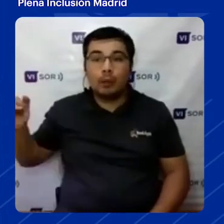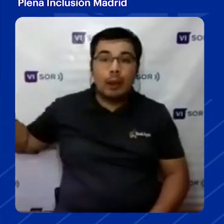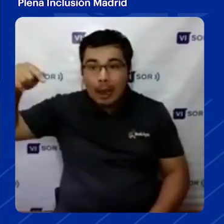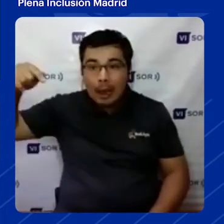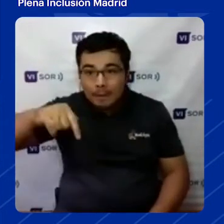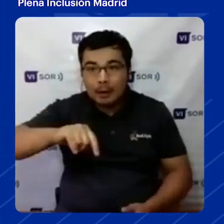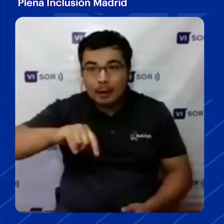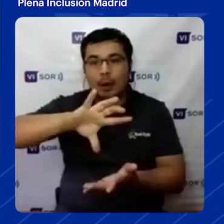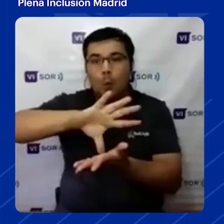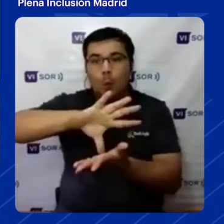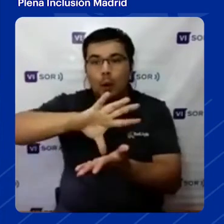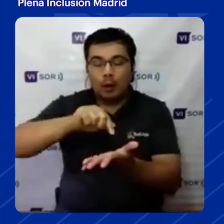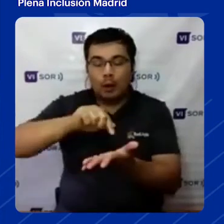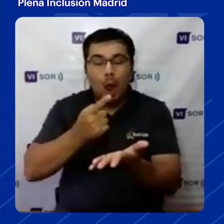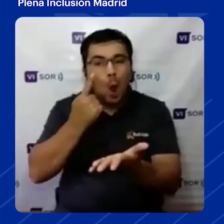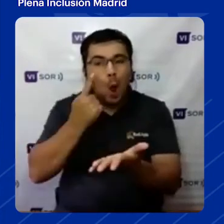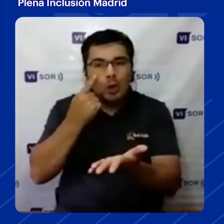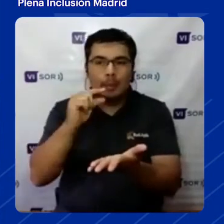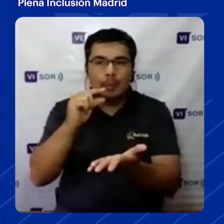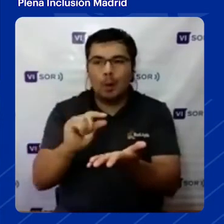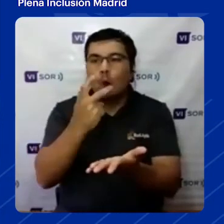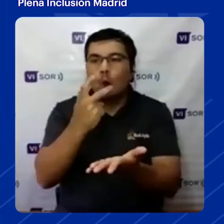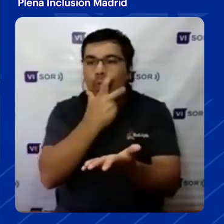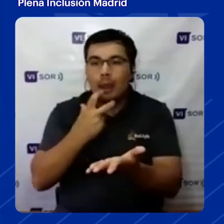cual conocen muy poco de su idioma,